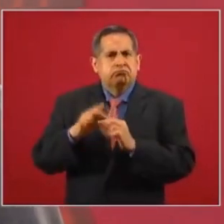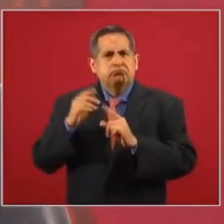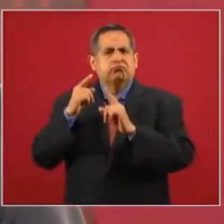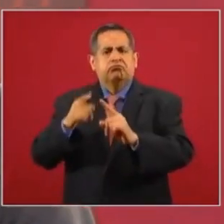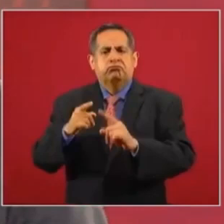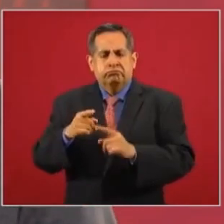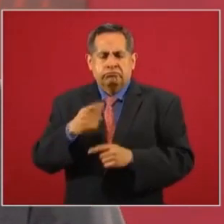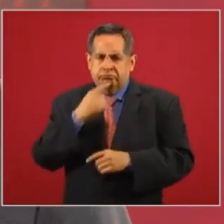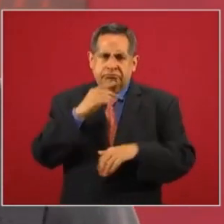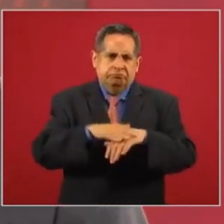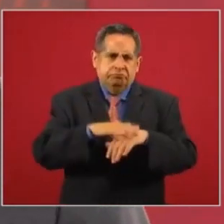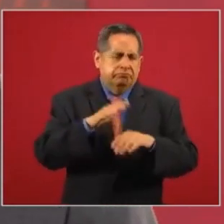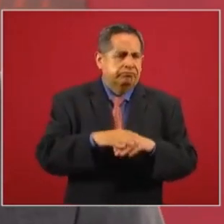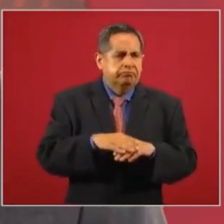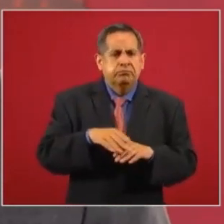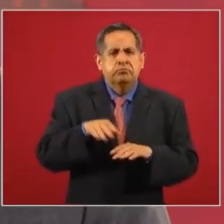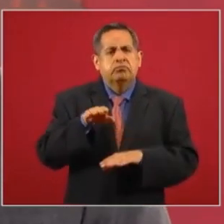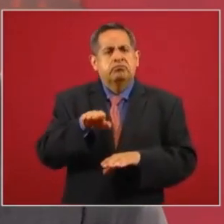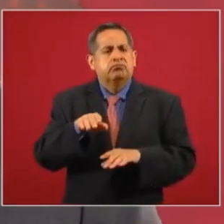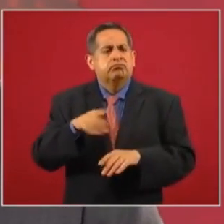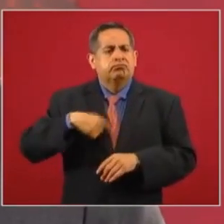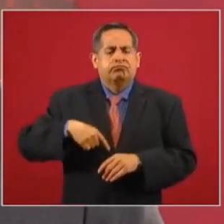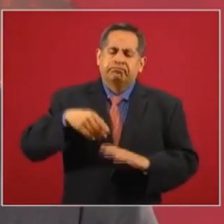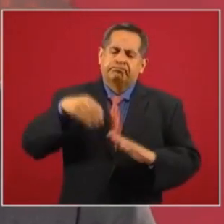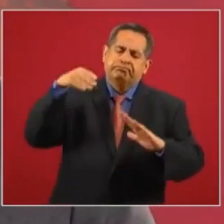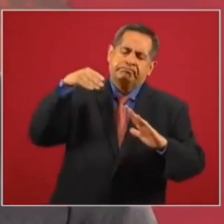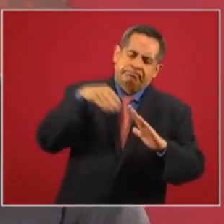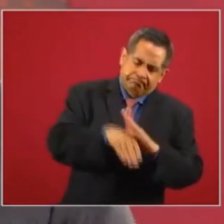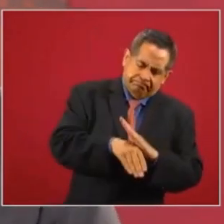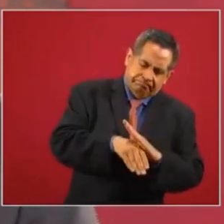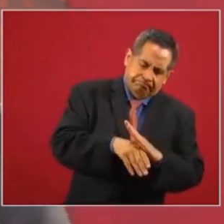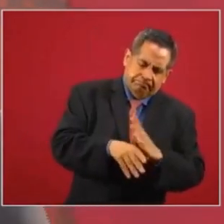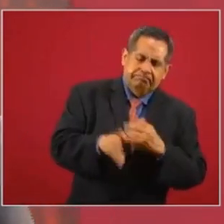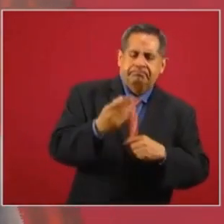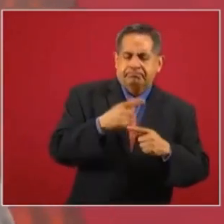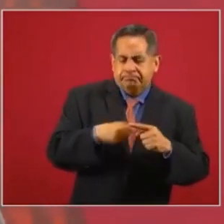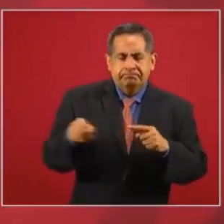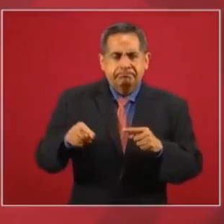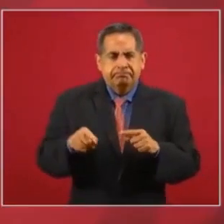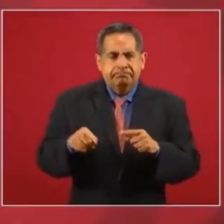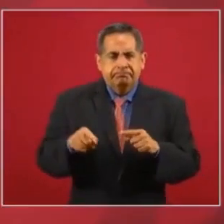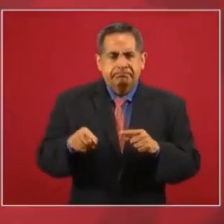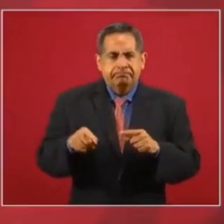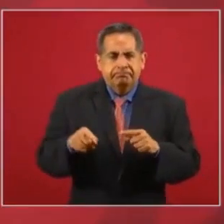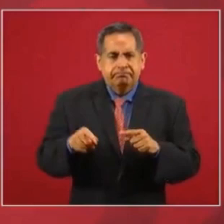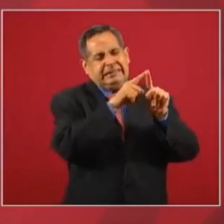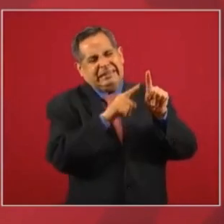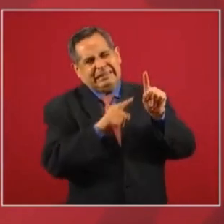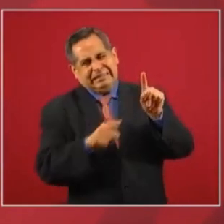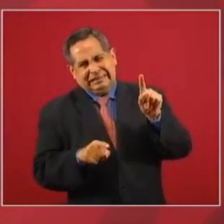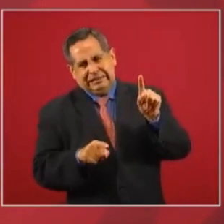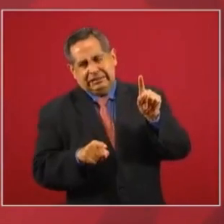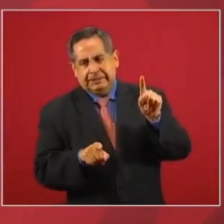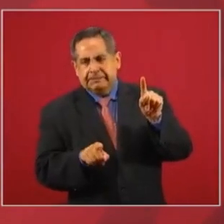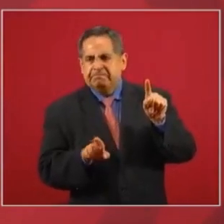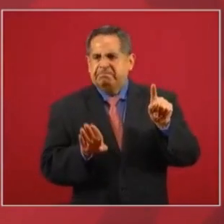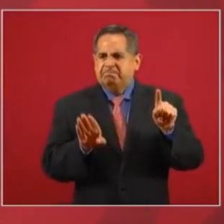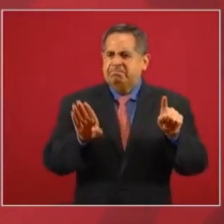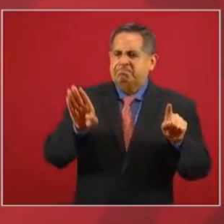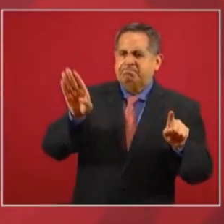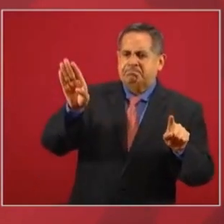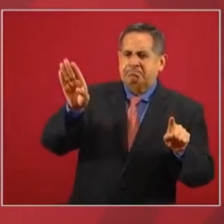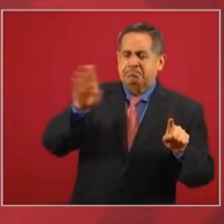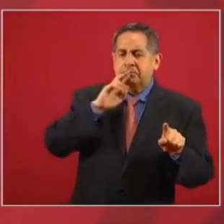a caer y nos íbamos a levantar, que iba a ser una V. Nuestros adversarios decían que iba a ser una